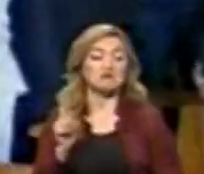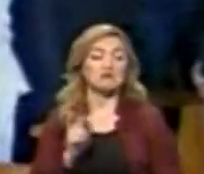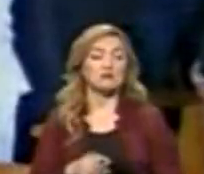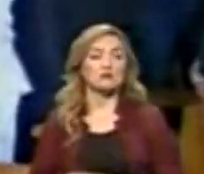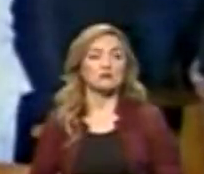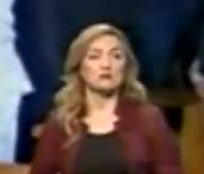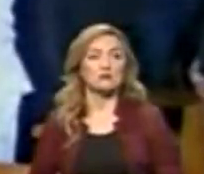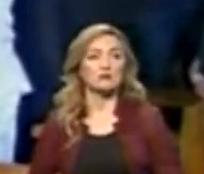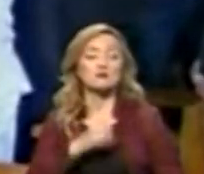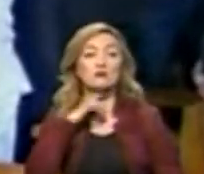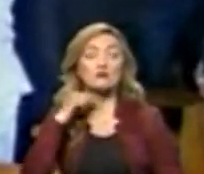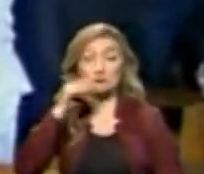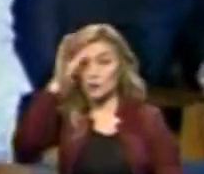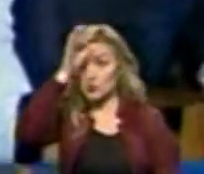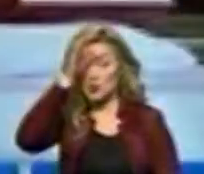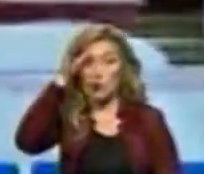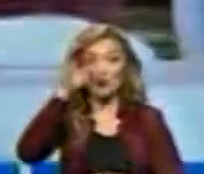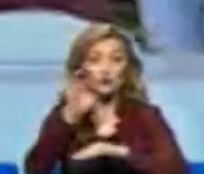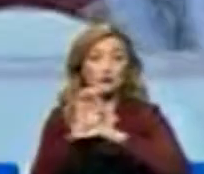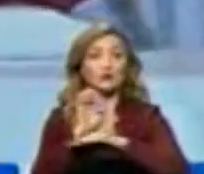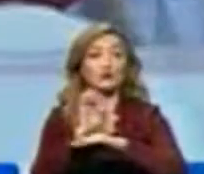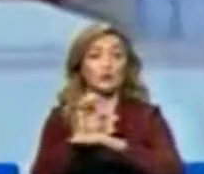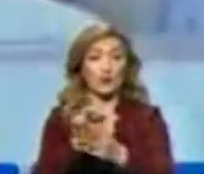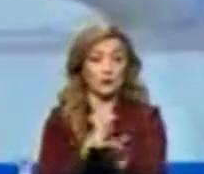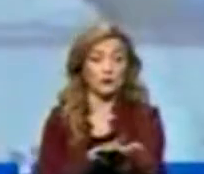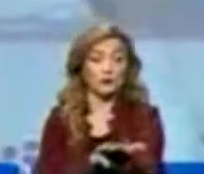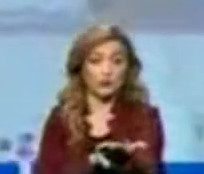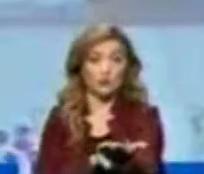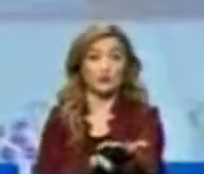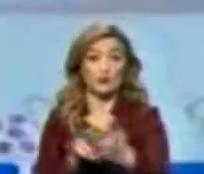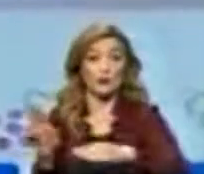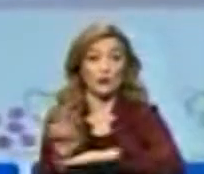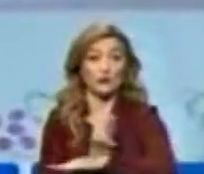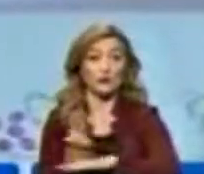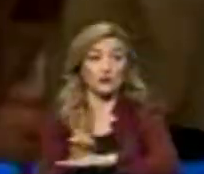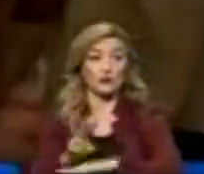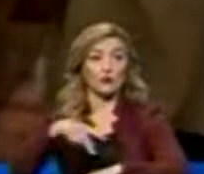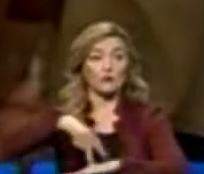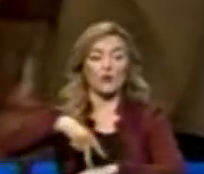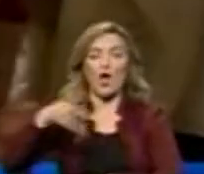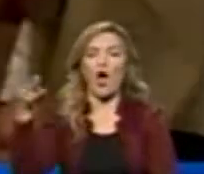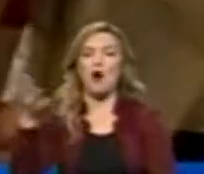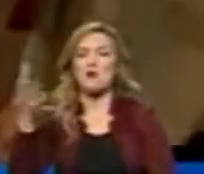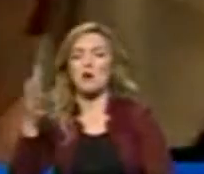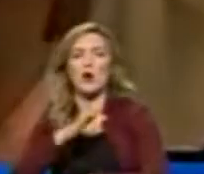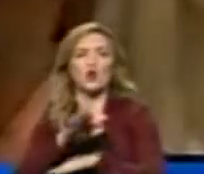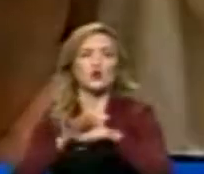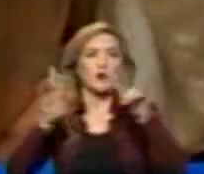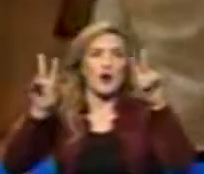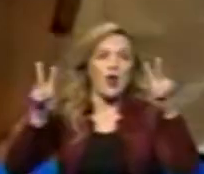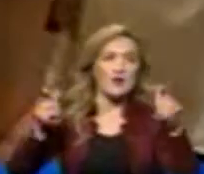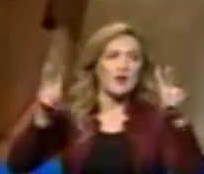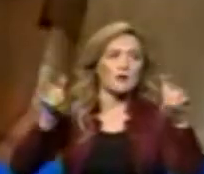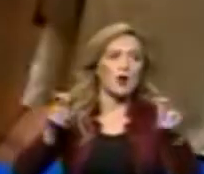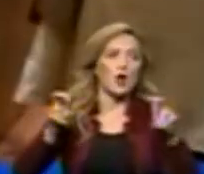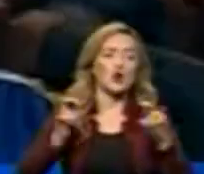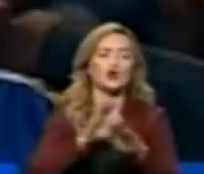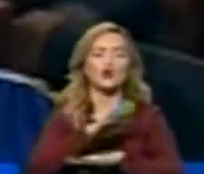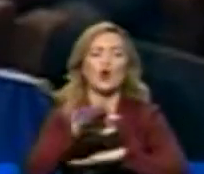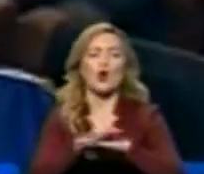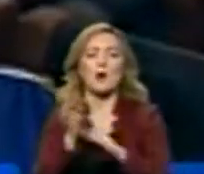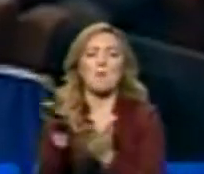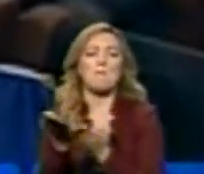los sacerdotes católicos en el ecuador tradicionalmente han utilizado el púlpito para referirse a varios pasajes de la biblia